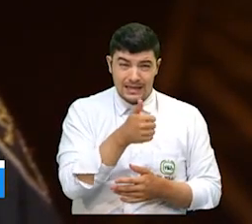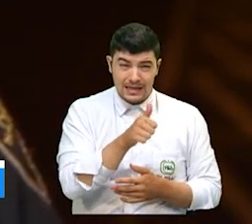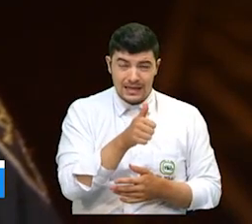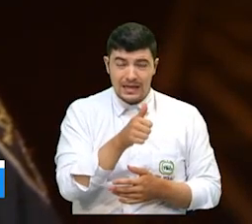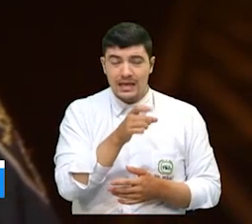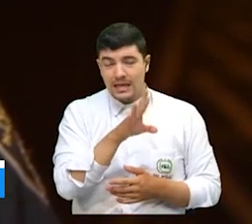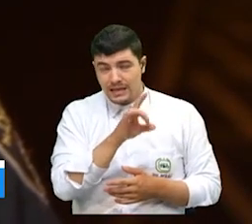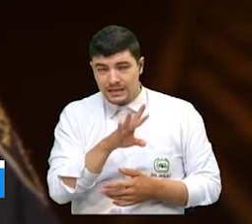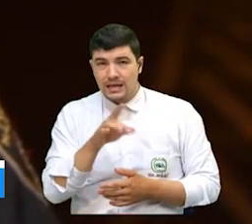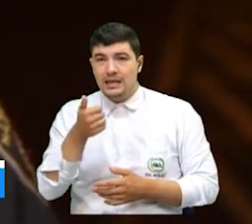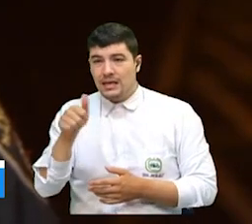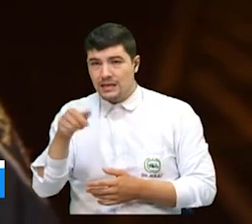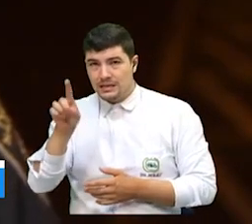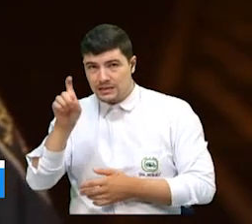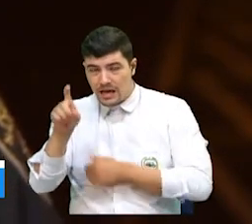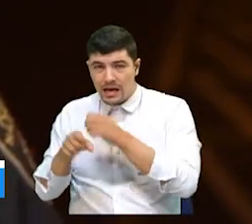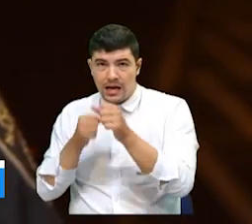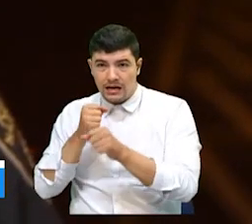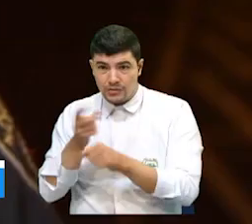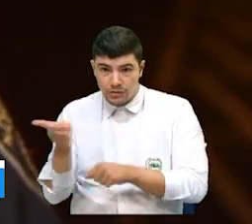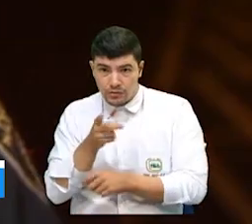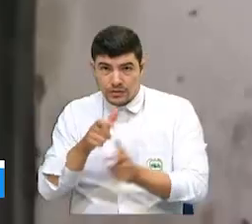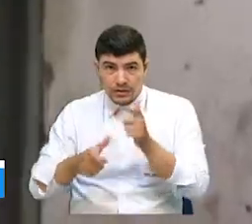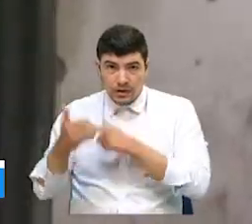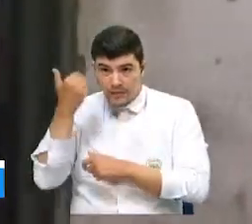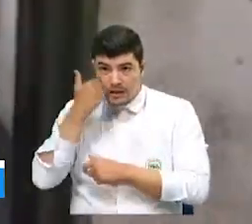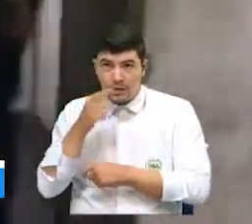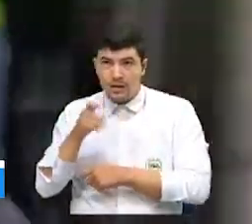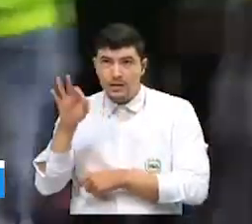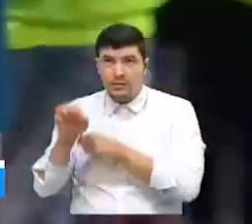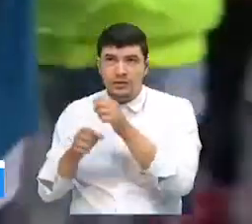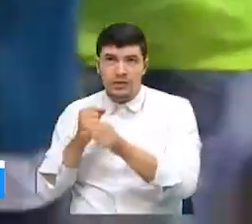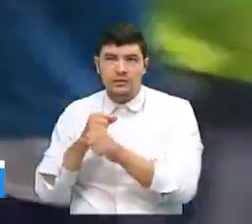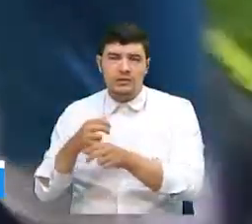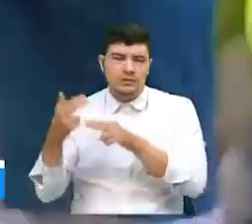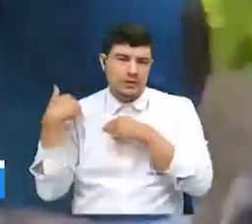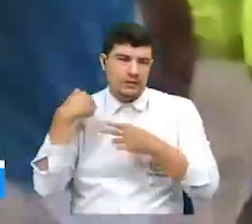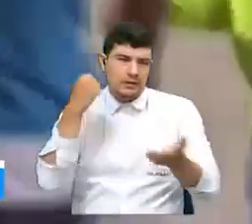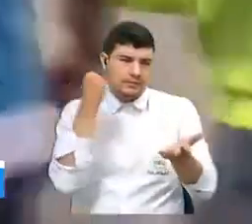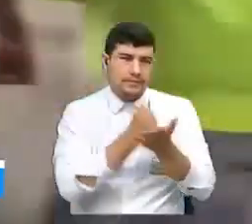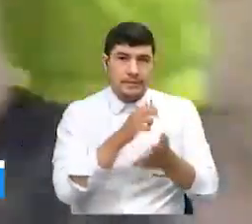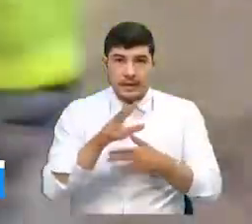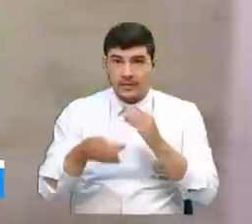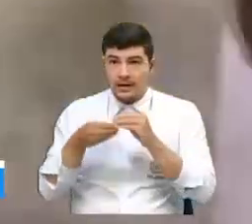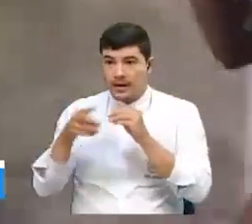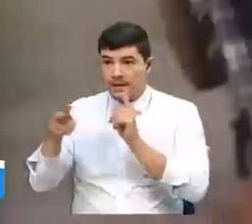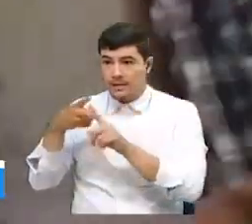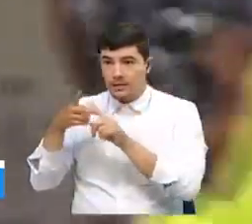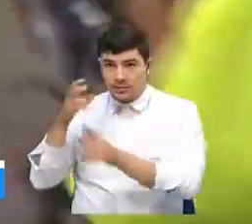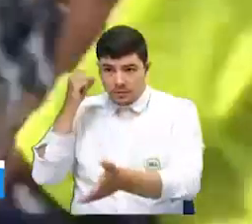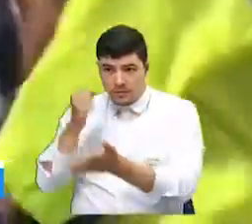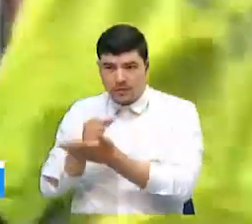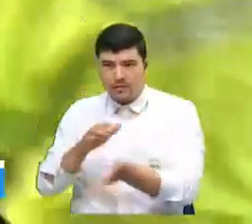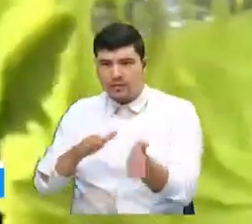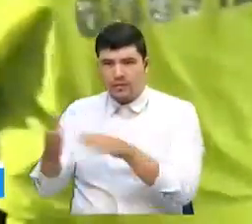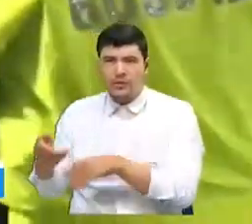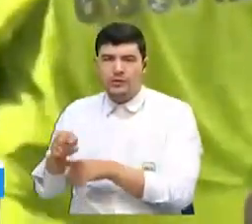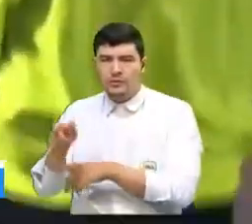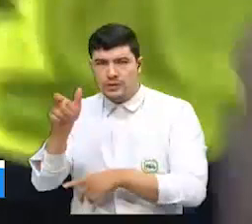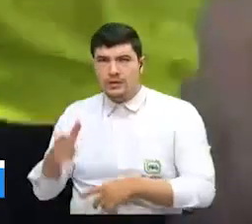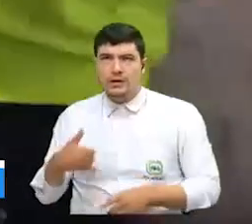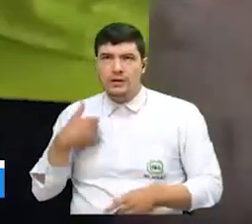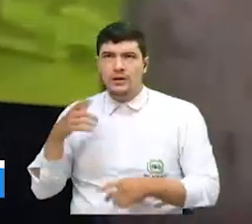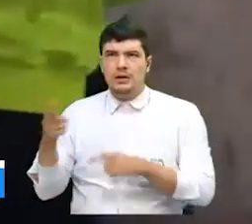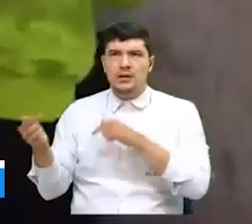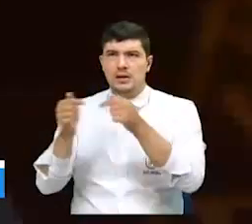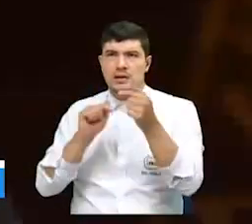respectivamente, quienes de acuerdo a la investigación habrían atacado a la víctima. El segundo homicidio ocurrió en enero al norte de Bucaramanga, donde murió un adolescente en